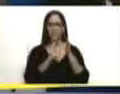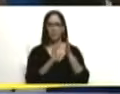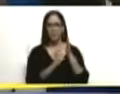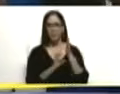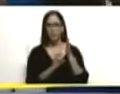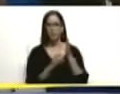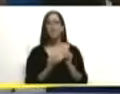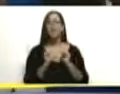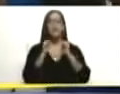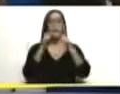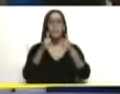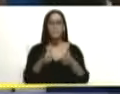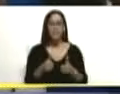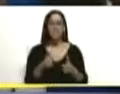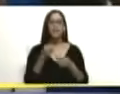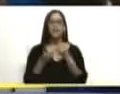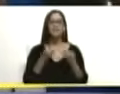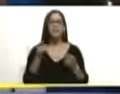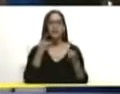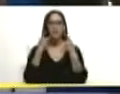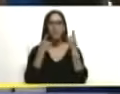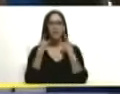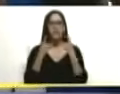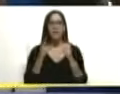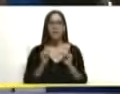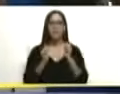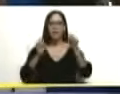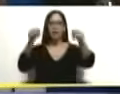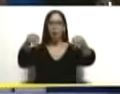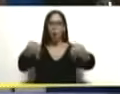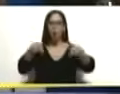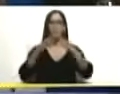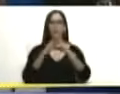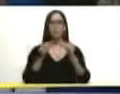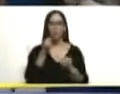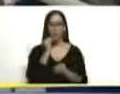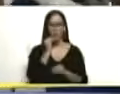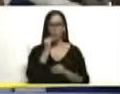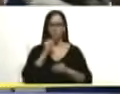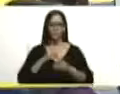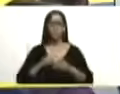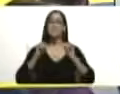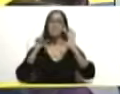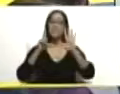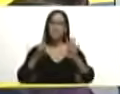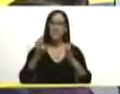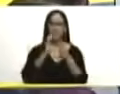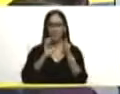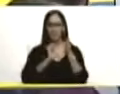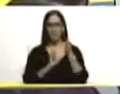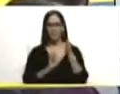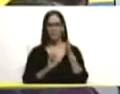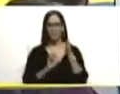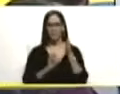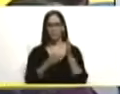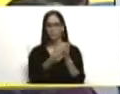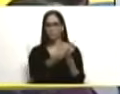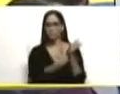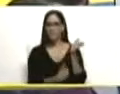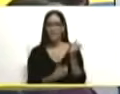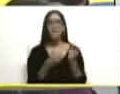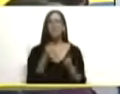que empiezan a ser activados a partir de hoy para toda la juventud. 7 vértices.